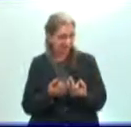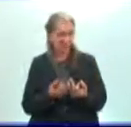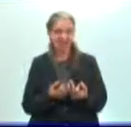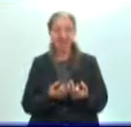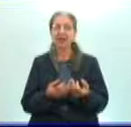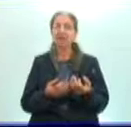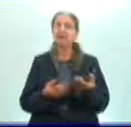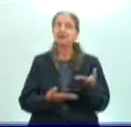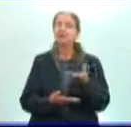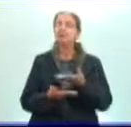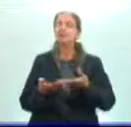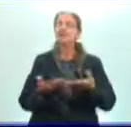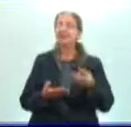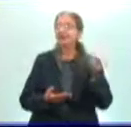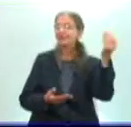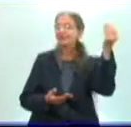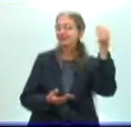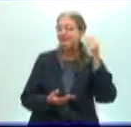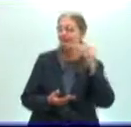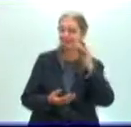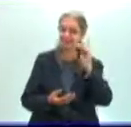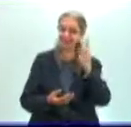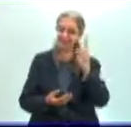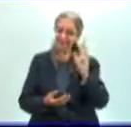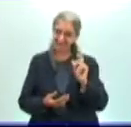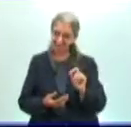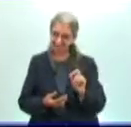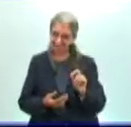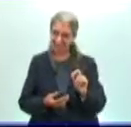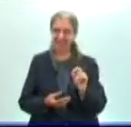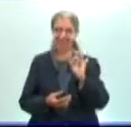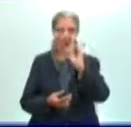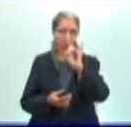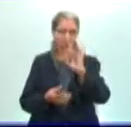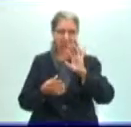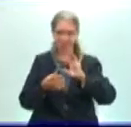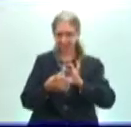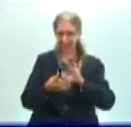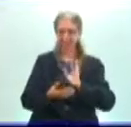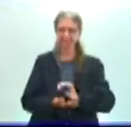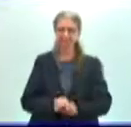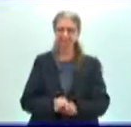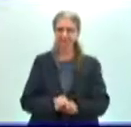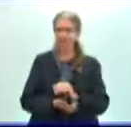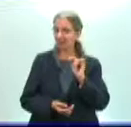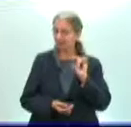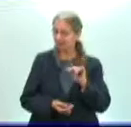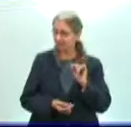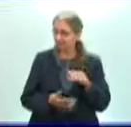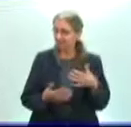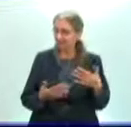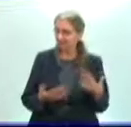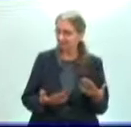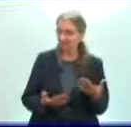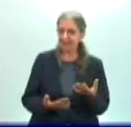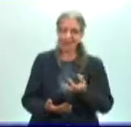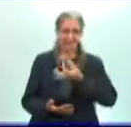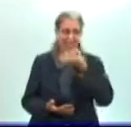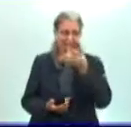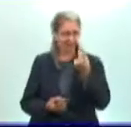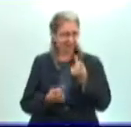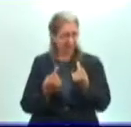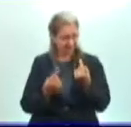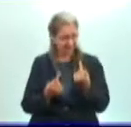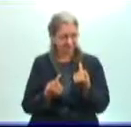estar compartiendo saberes de matemática 9º grado. Pues bien, debo explicarles algo.